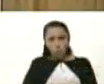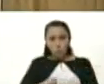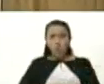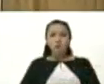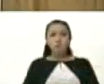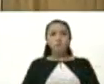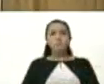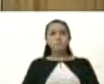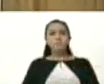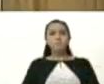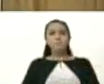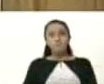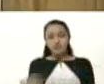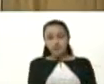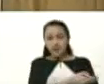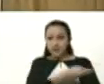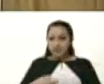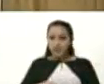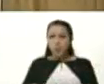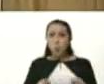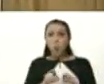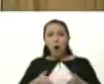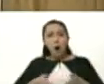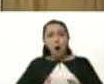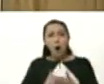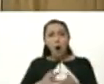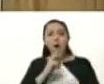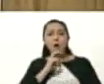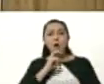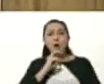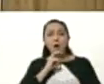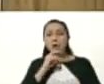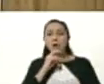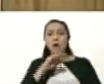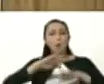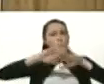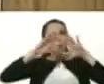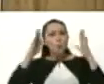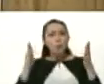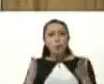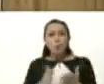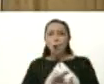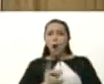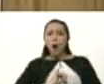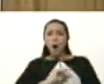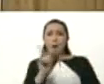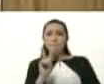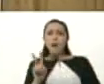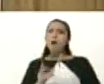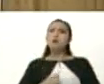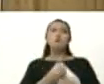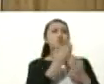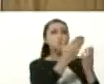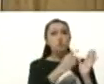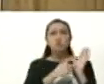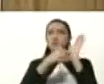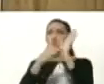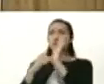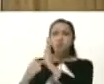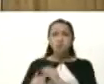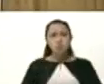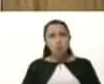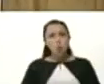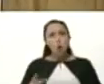sido la auténtica barca de oro que ha llevado por el mundo la identidad musical venezolana, los valores de